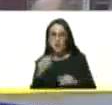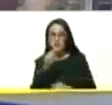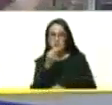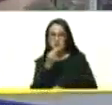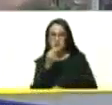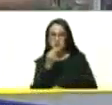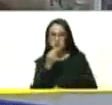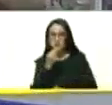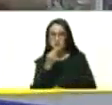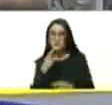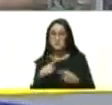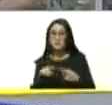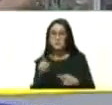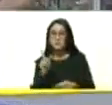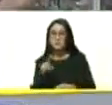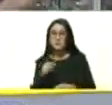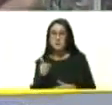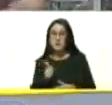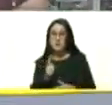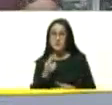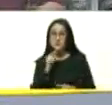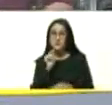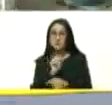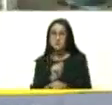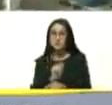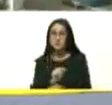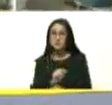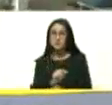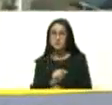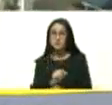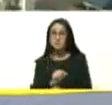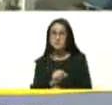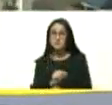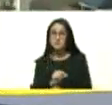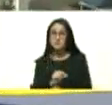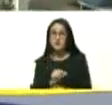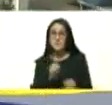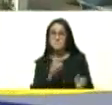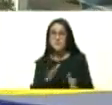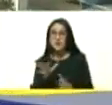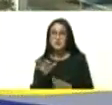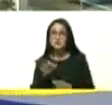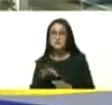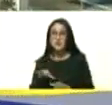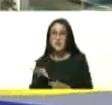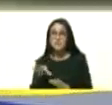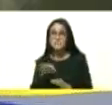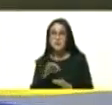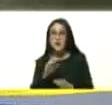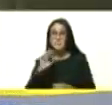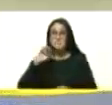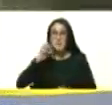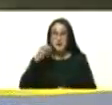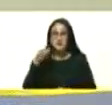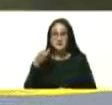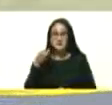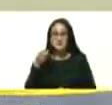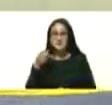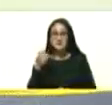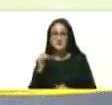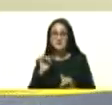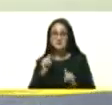alimentos. Pero también, presidente, aprovecho la oportunidad para decirle que en el plan de siembra del maíz llevamos pues